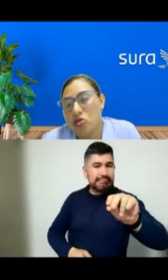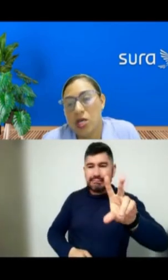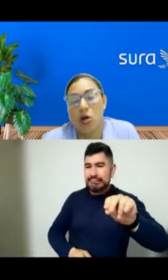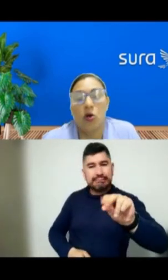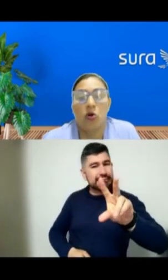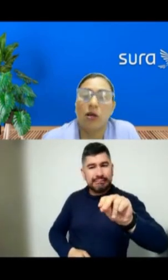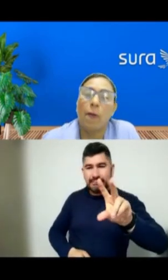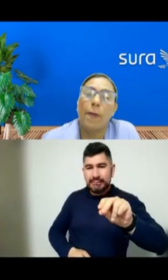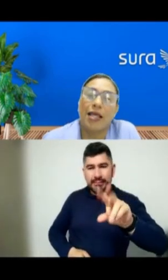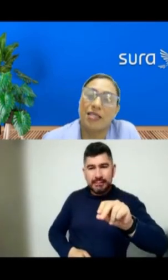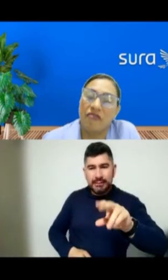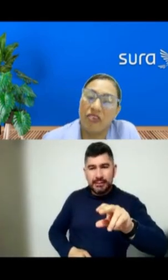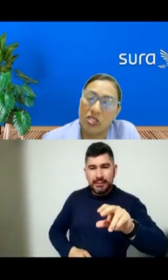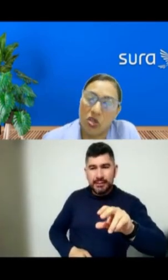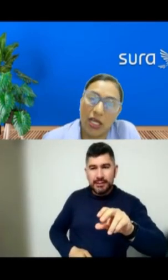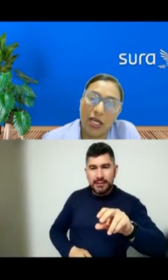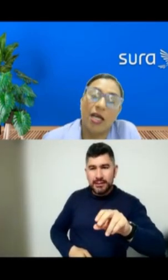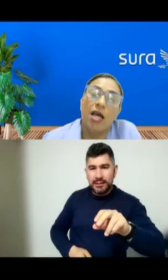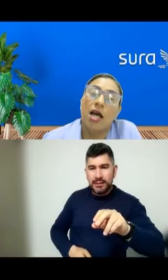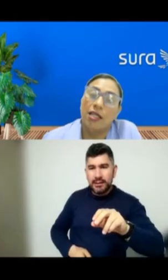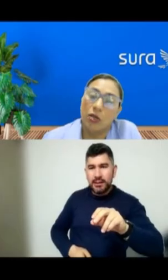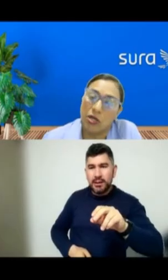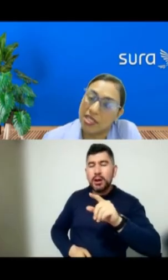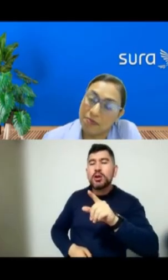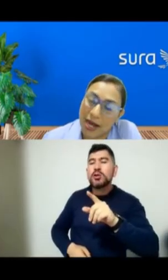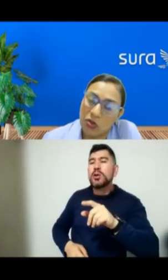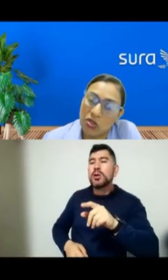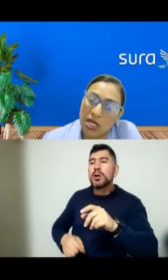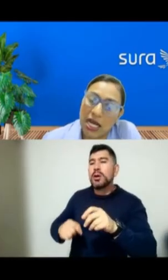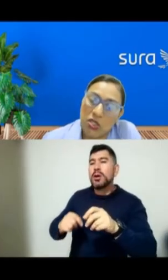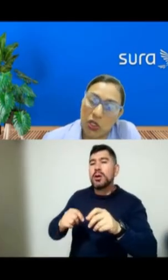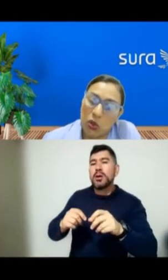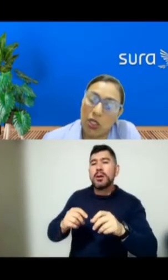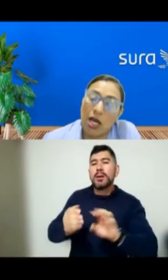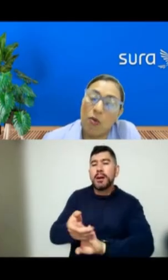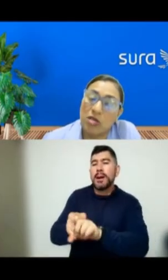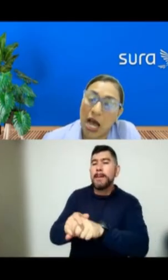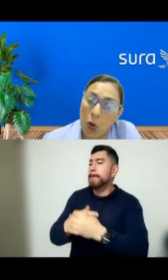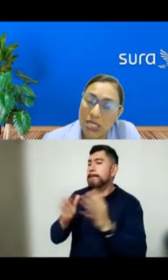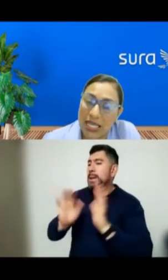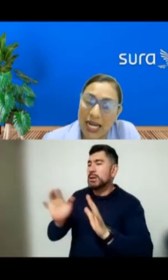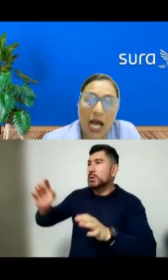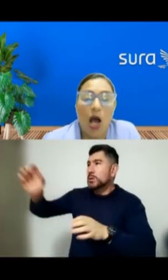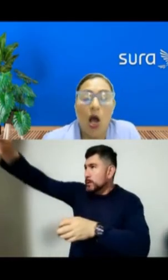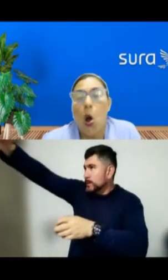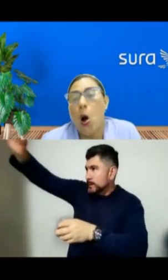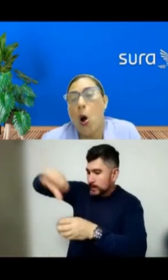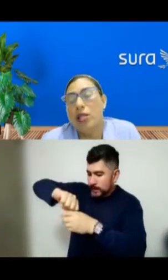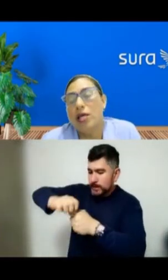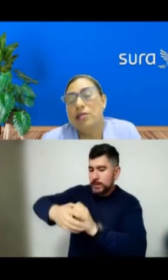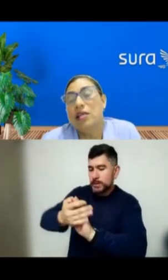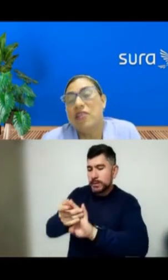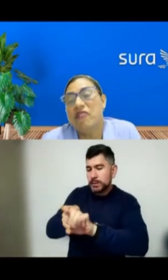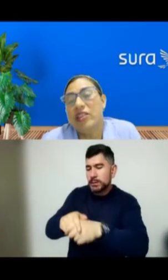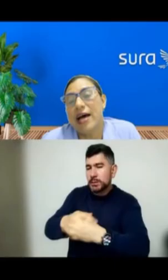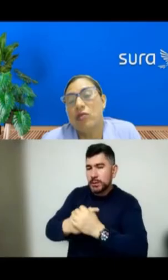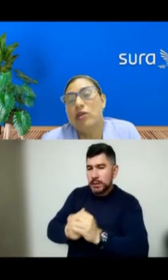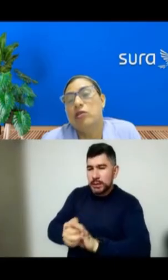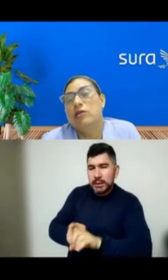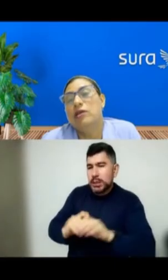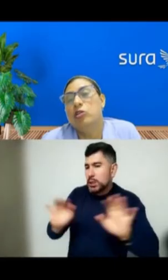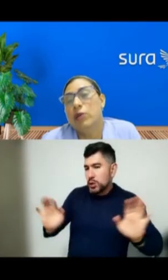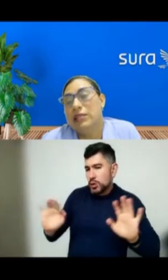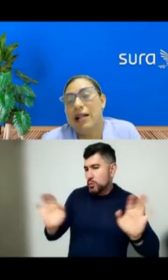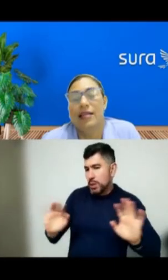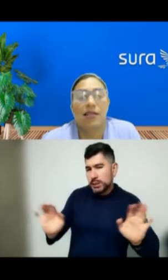botiquín de primeros auxilios lo encontramos para desinfección de qué? De nuestras manos, en el caso de que no tengamos agua cerca, o de